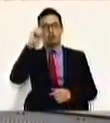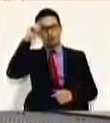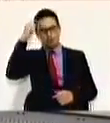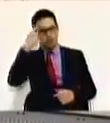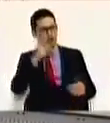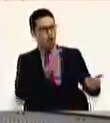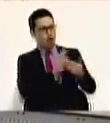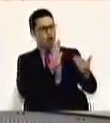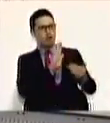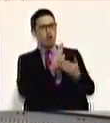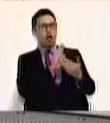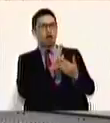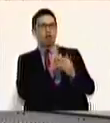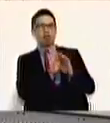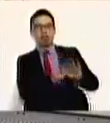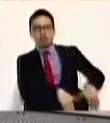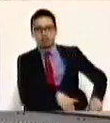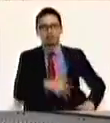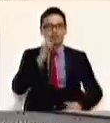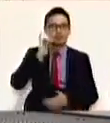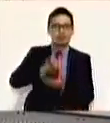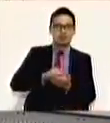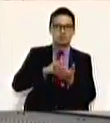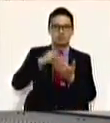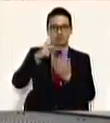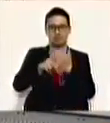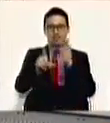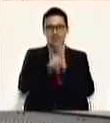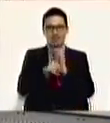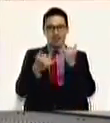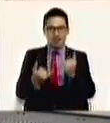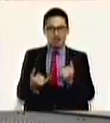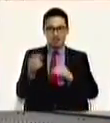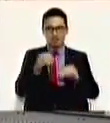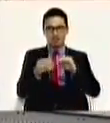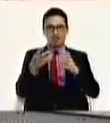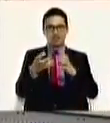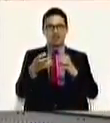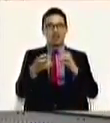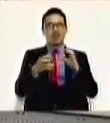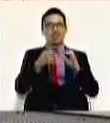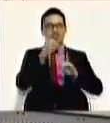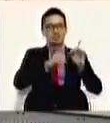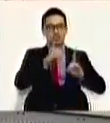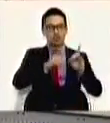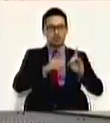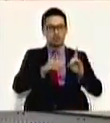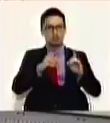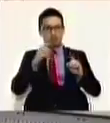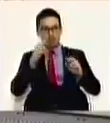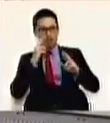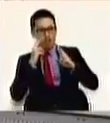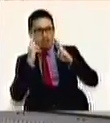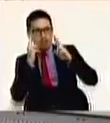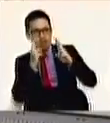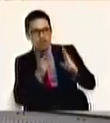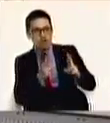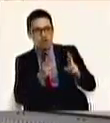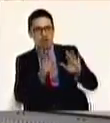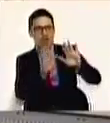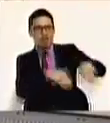Es decir, presiento que los proyectos de ley, esos que pretenden ahora reconocer la ilegalidad de la adquisición, a lo que apuntan es a entregar